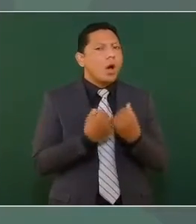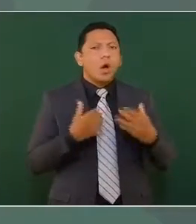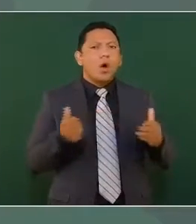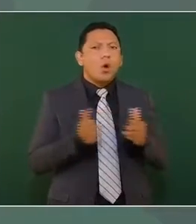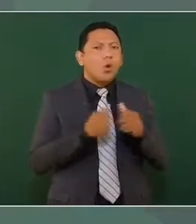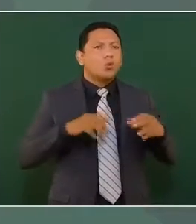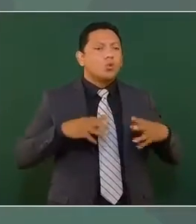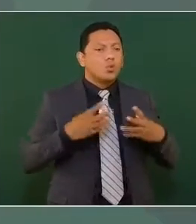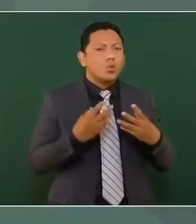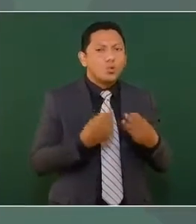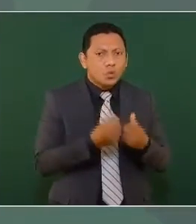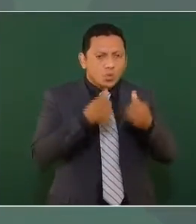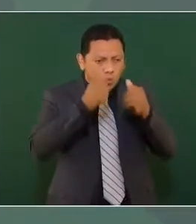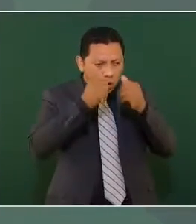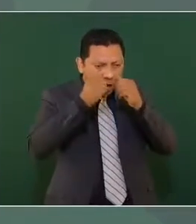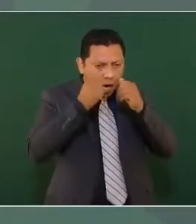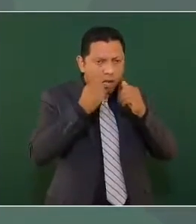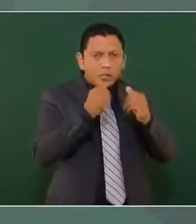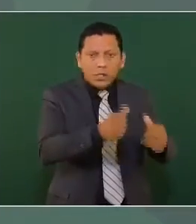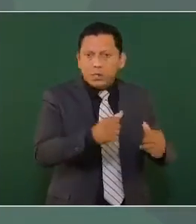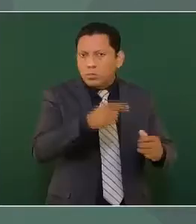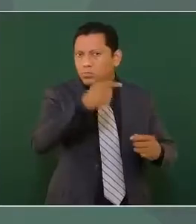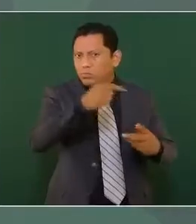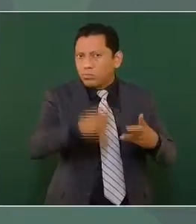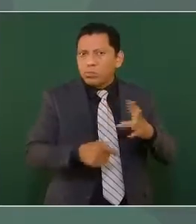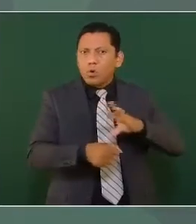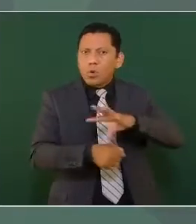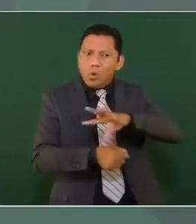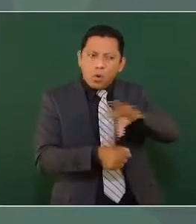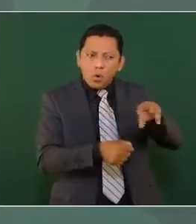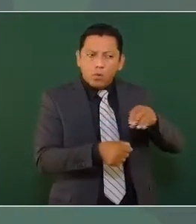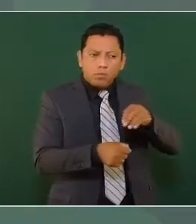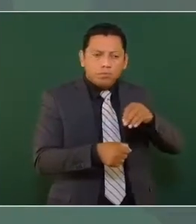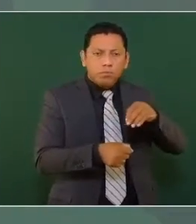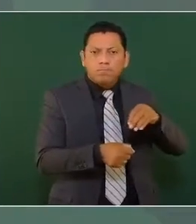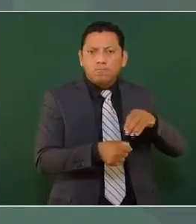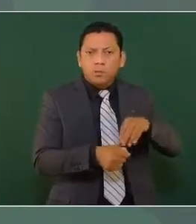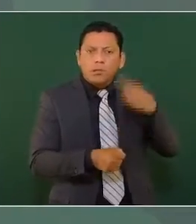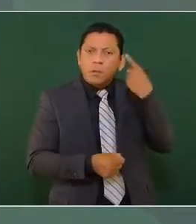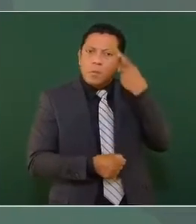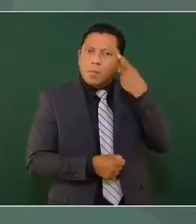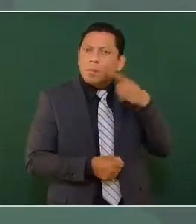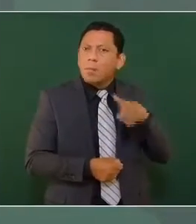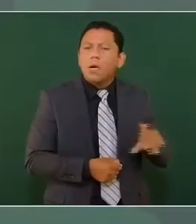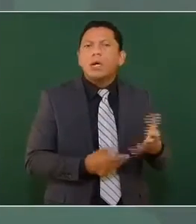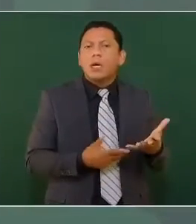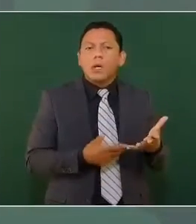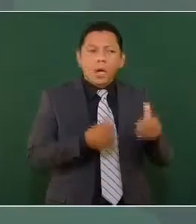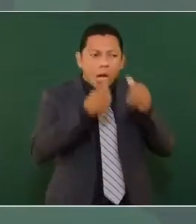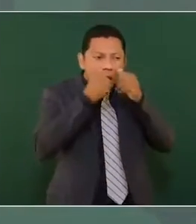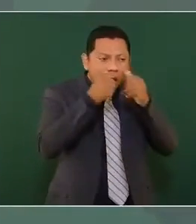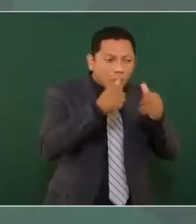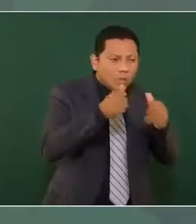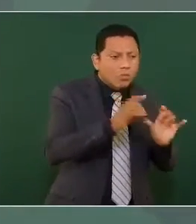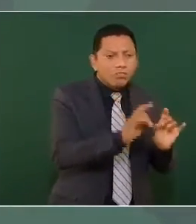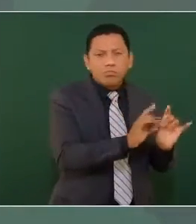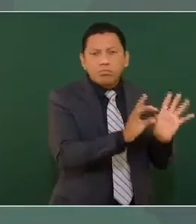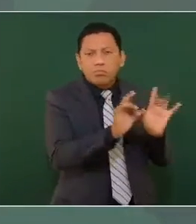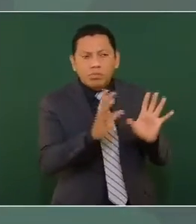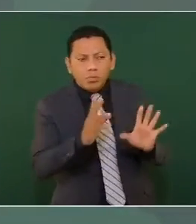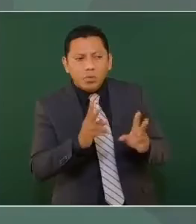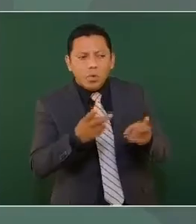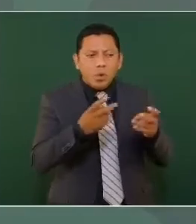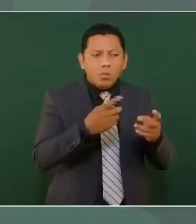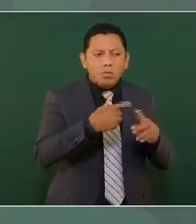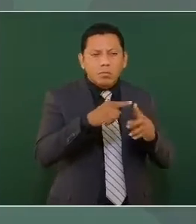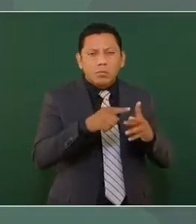estamos atendiendo, ¿no?, en todos los ámbitos. Para la atención de delincuencia hay una